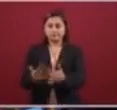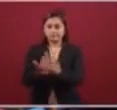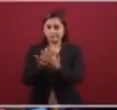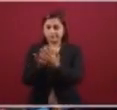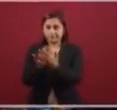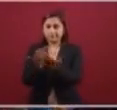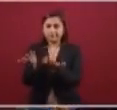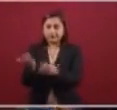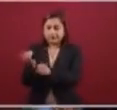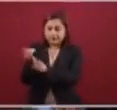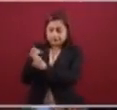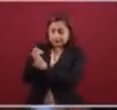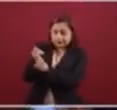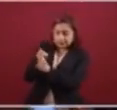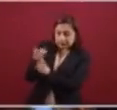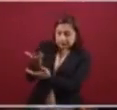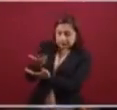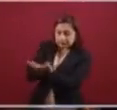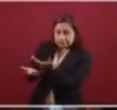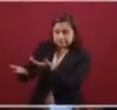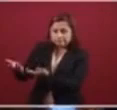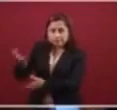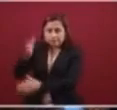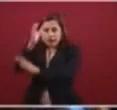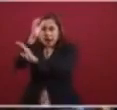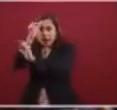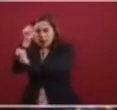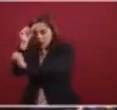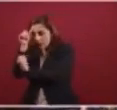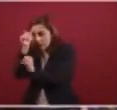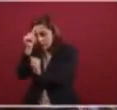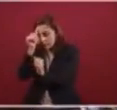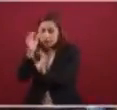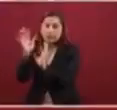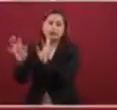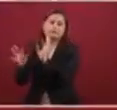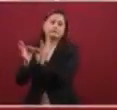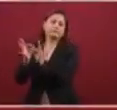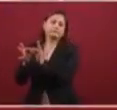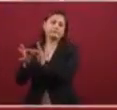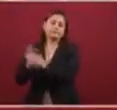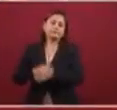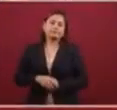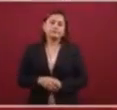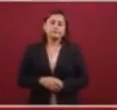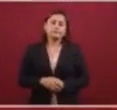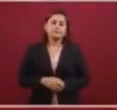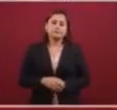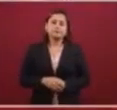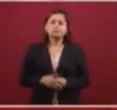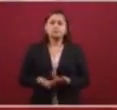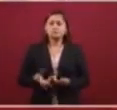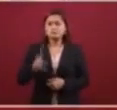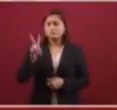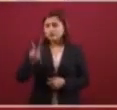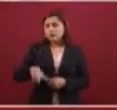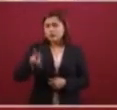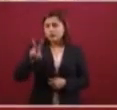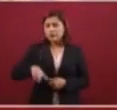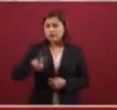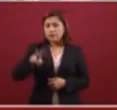que haya acuerdo afortunadamente ya la gente está